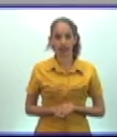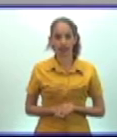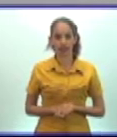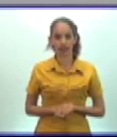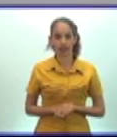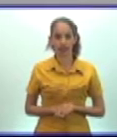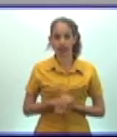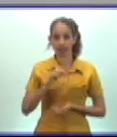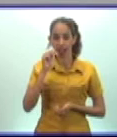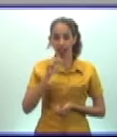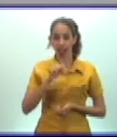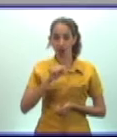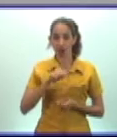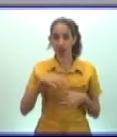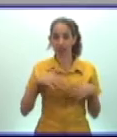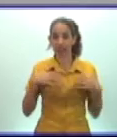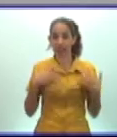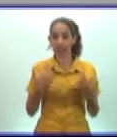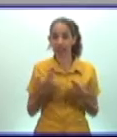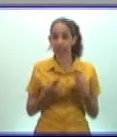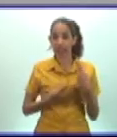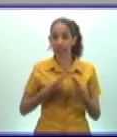Sustituimos